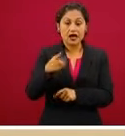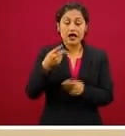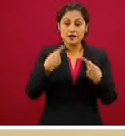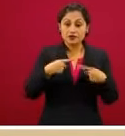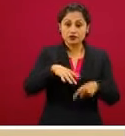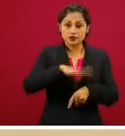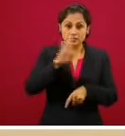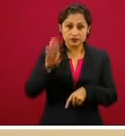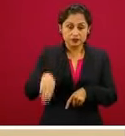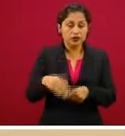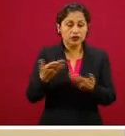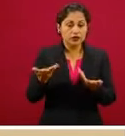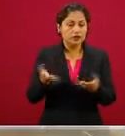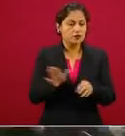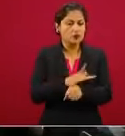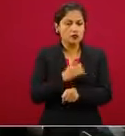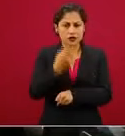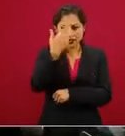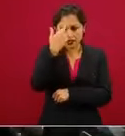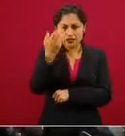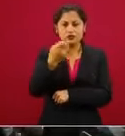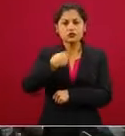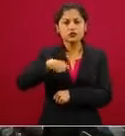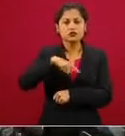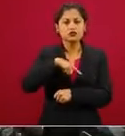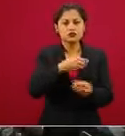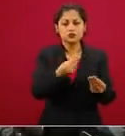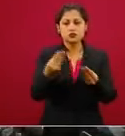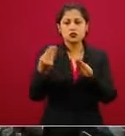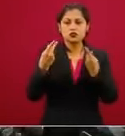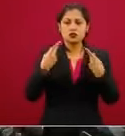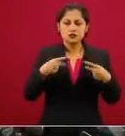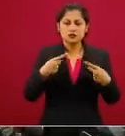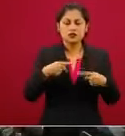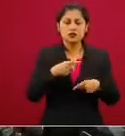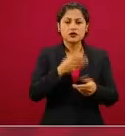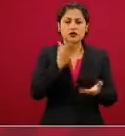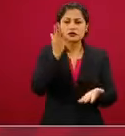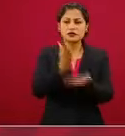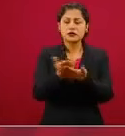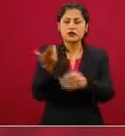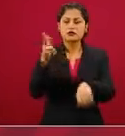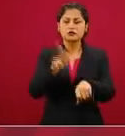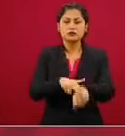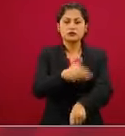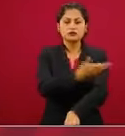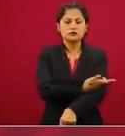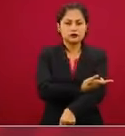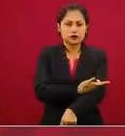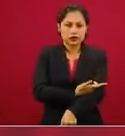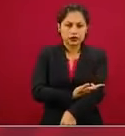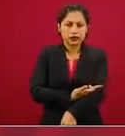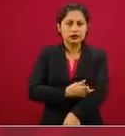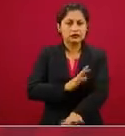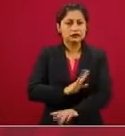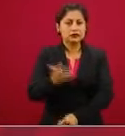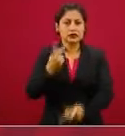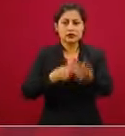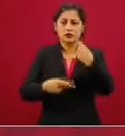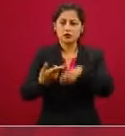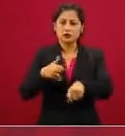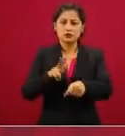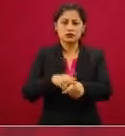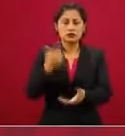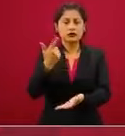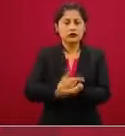razón? Tenemos una proporción importante de personas que llegan demasiado tarde. Entonces ni siquiera quedan registradas como